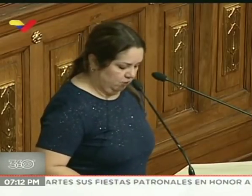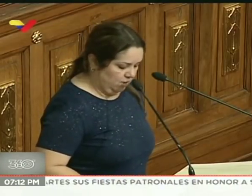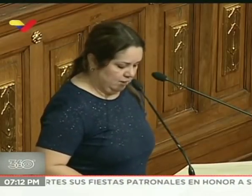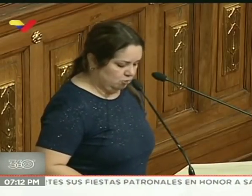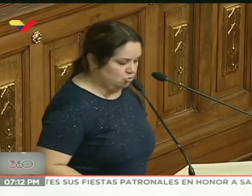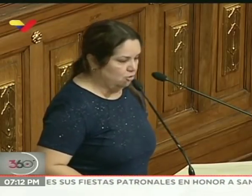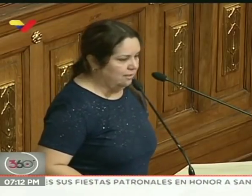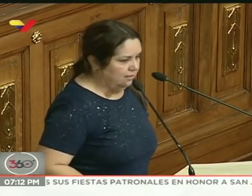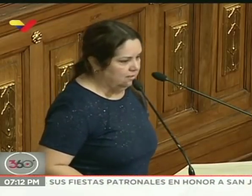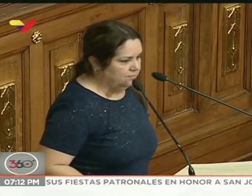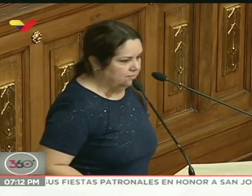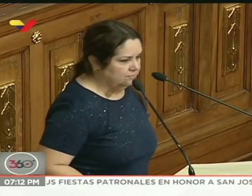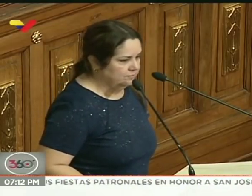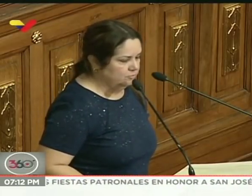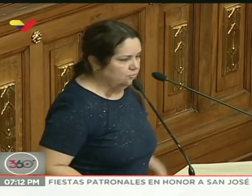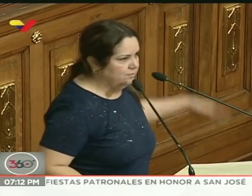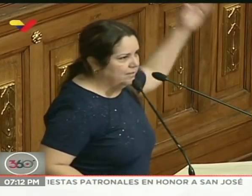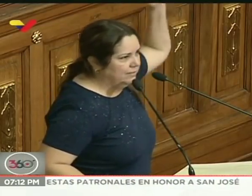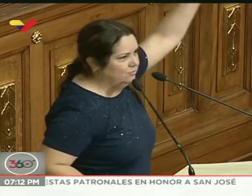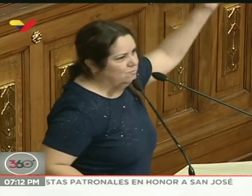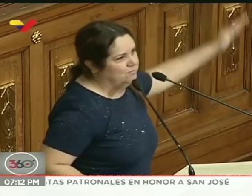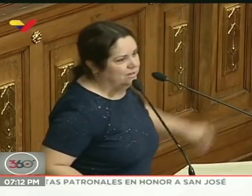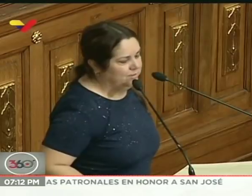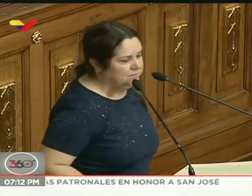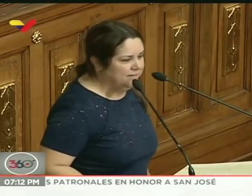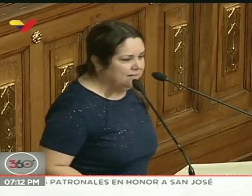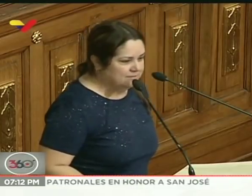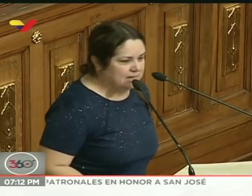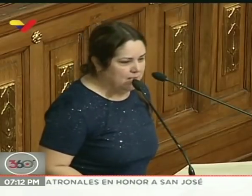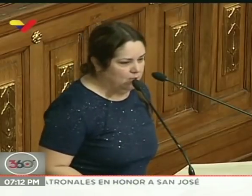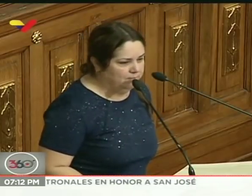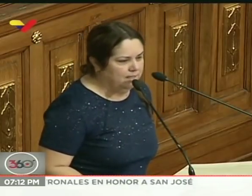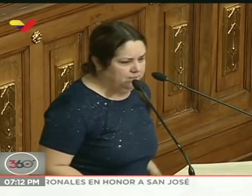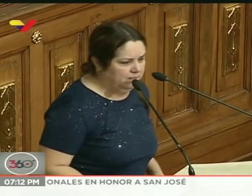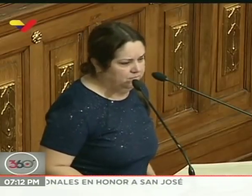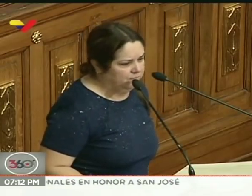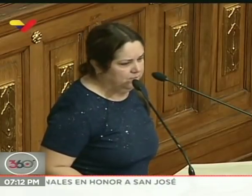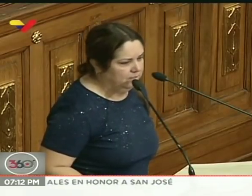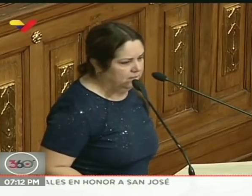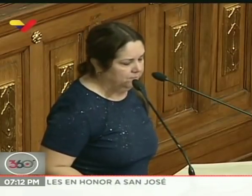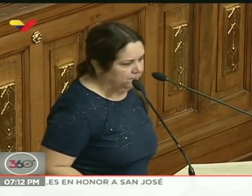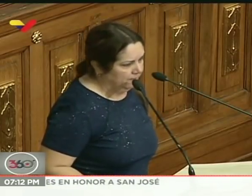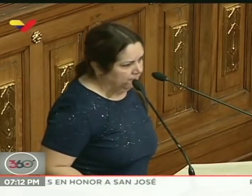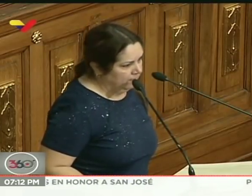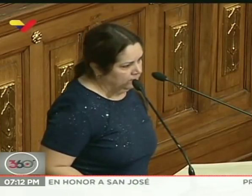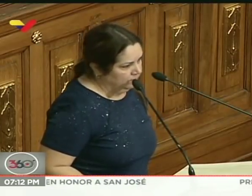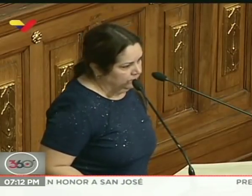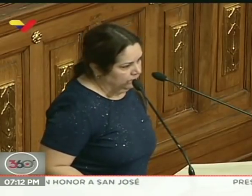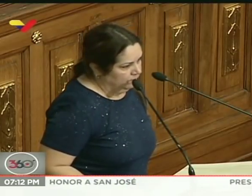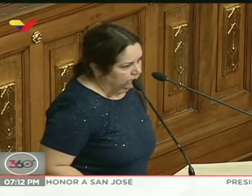Morales Figueroa, John Helber. Dios te pague, John, por haberme salvado la vida a mí y a mi familia.